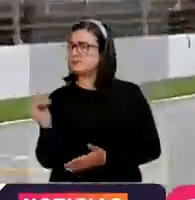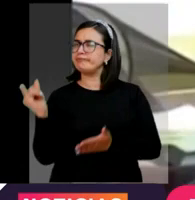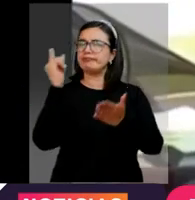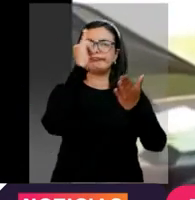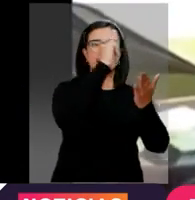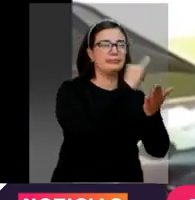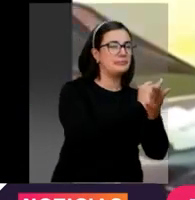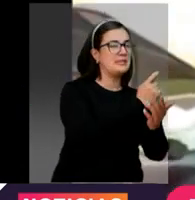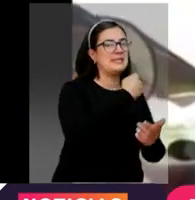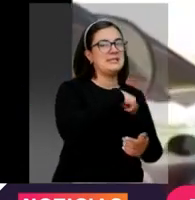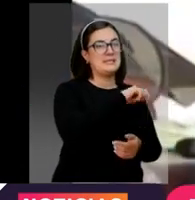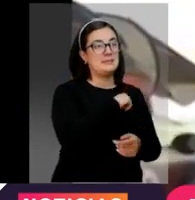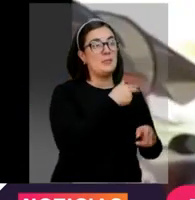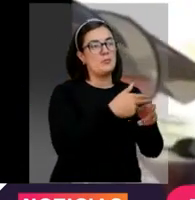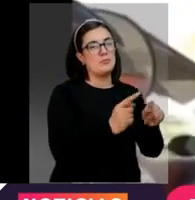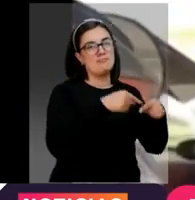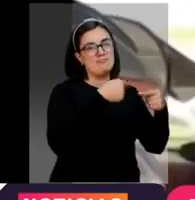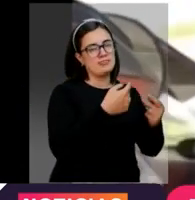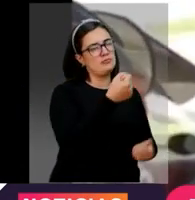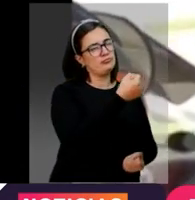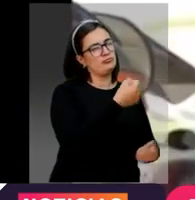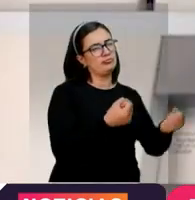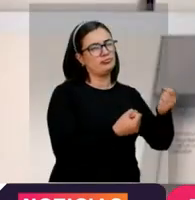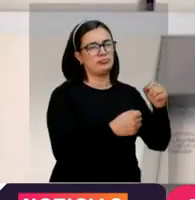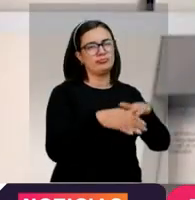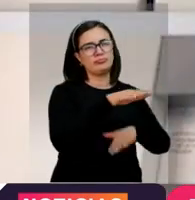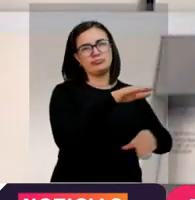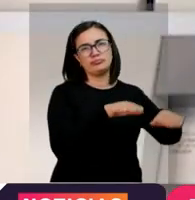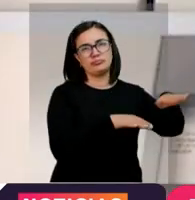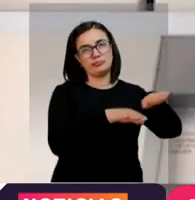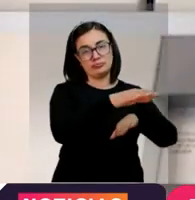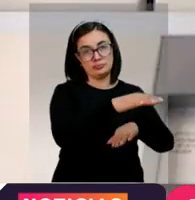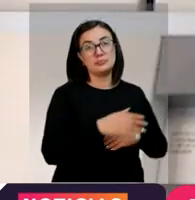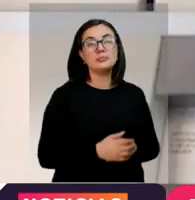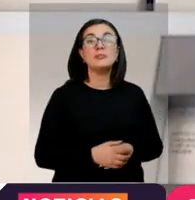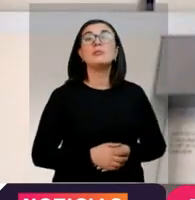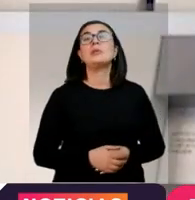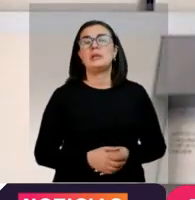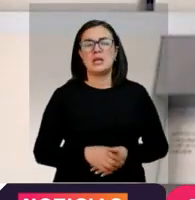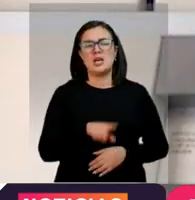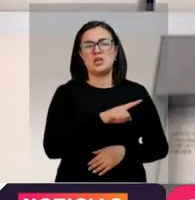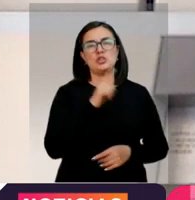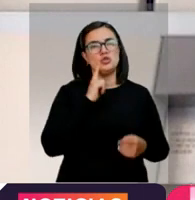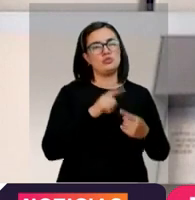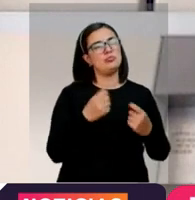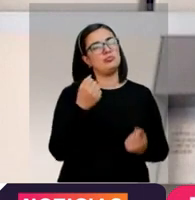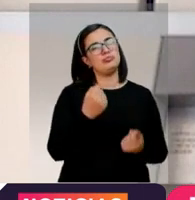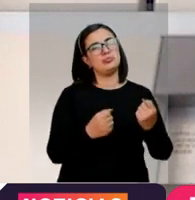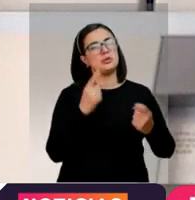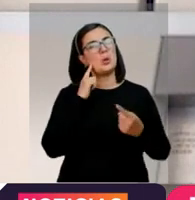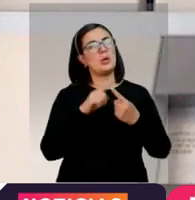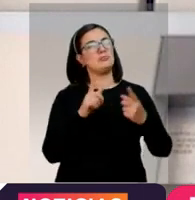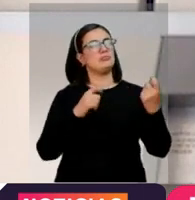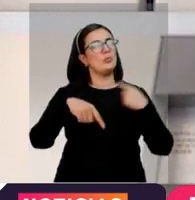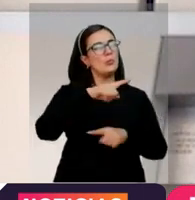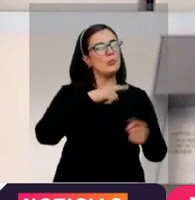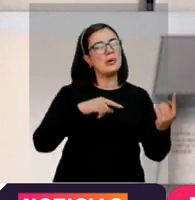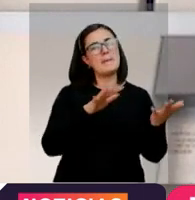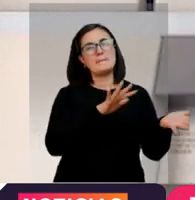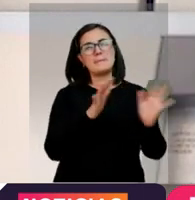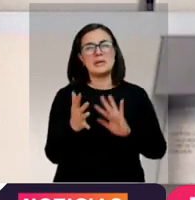campeonato redes de turismos son vehículos de turismo tienen a cerca de 100